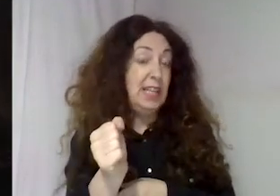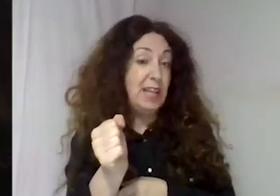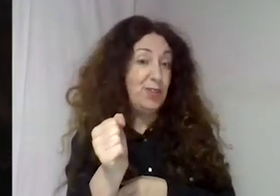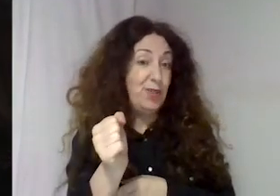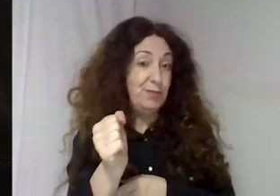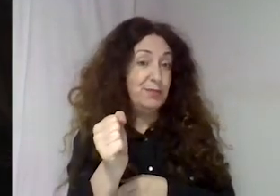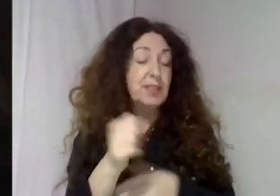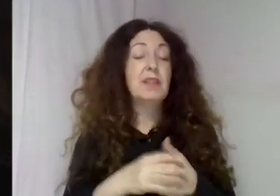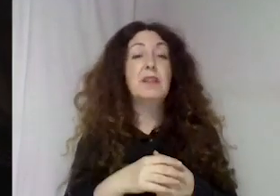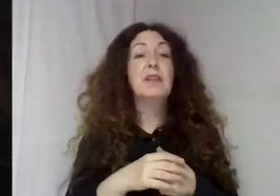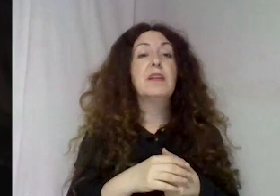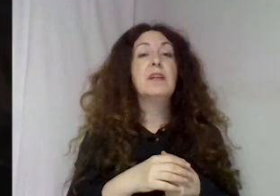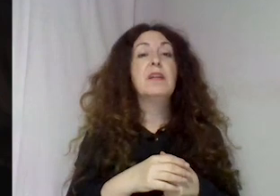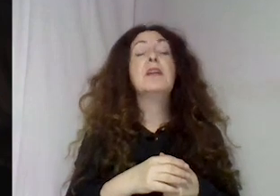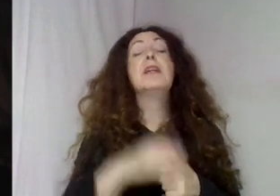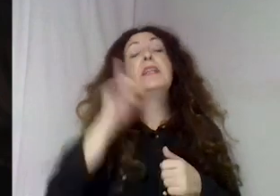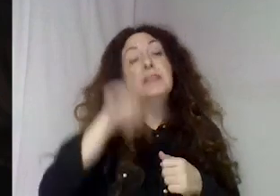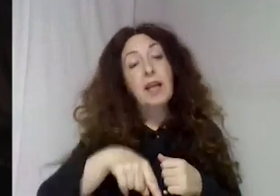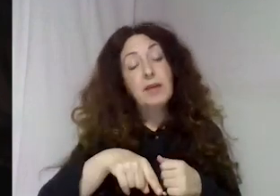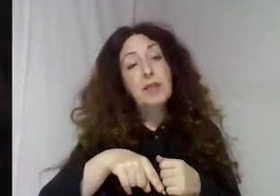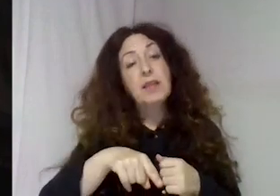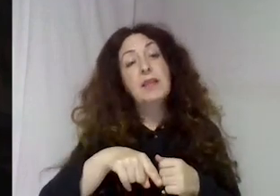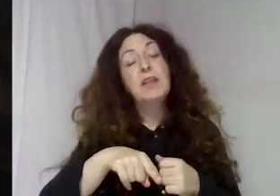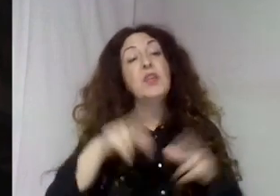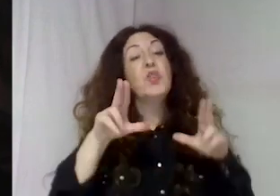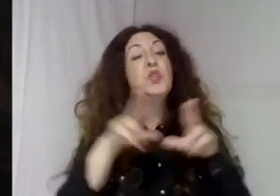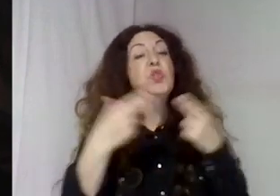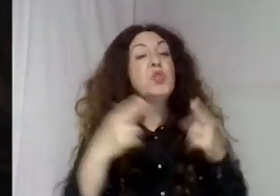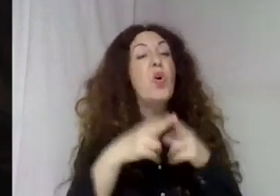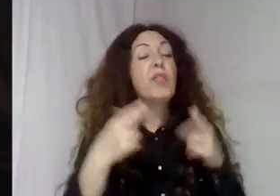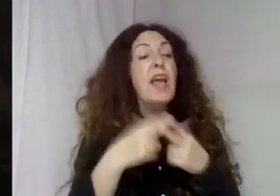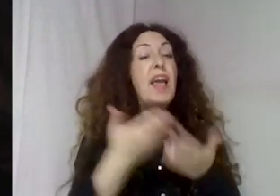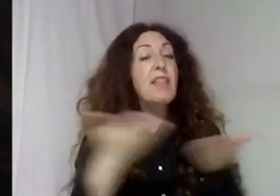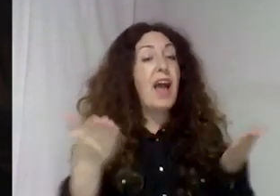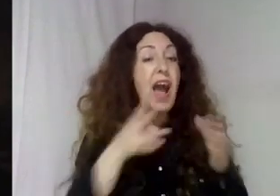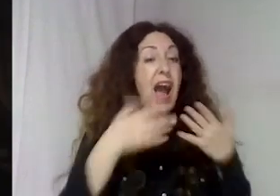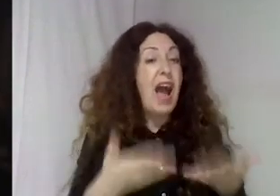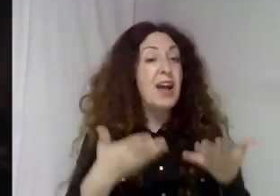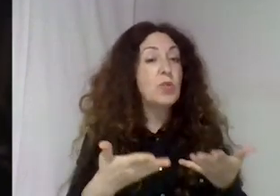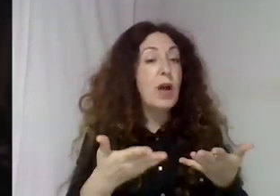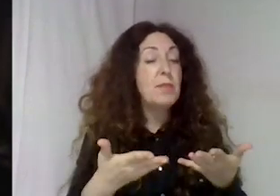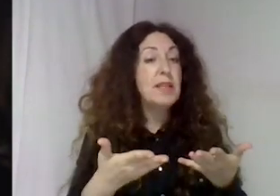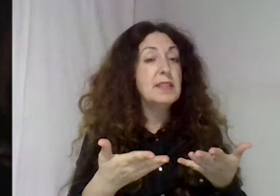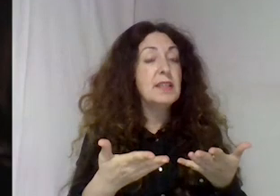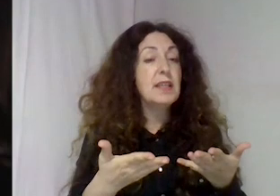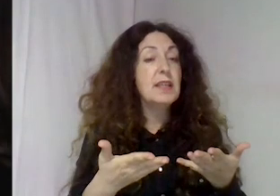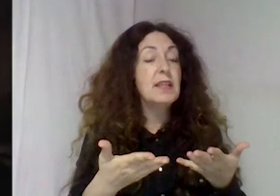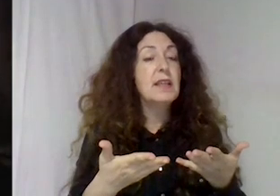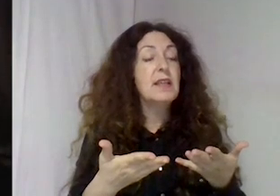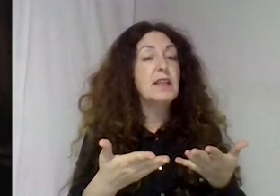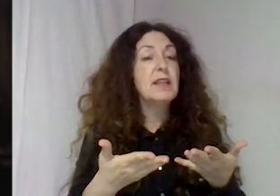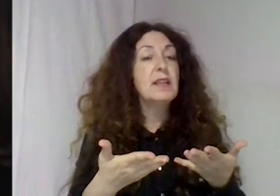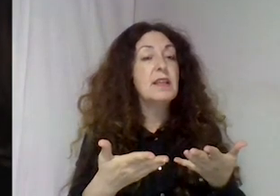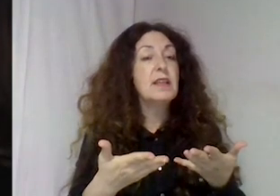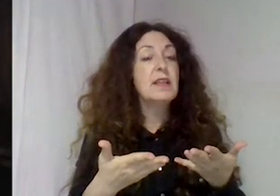creadores y grandes innovadores, de ahí esa es la base, ¿no? No hubiéramos puesto en el seminario a alguien que hubiera sido un creador mediocre por